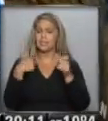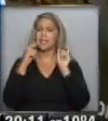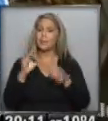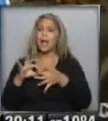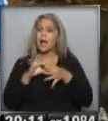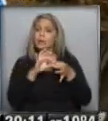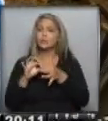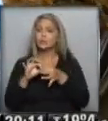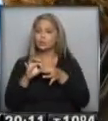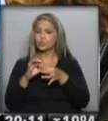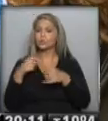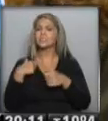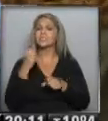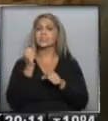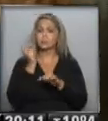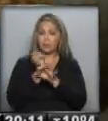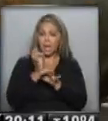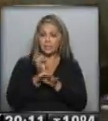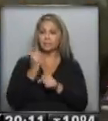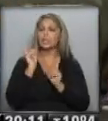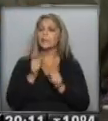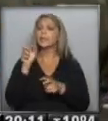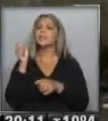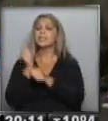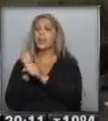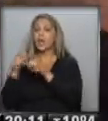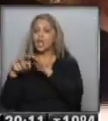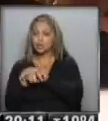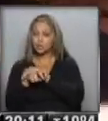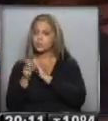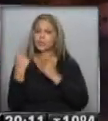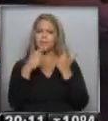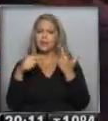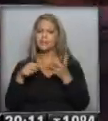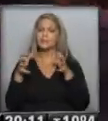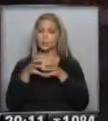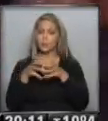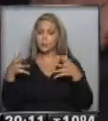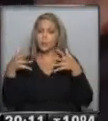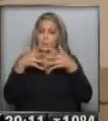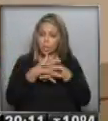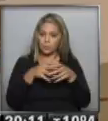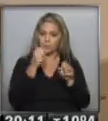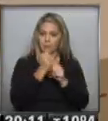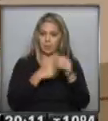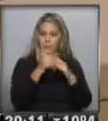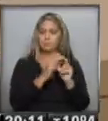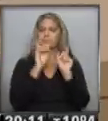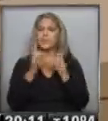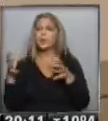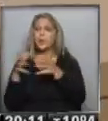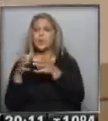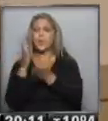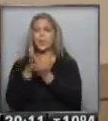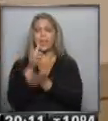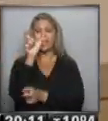solidaridad de los trabajadores del subte, con la solidaridad de organizaciones sociales. También participaron organismos de derechos humanos,